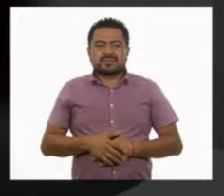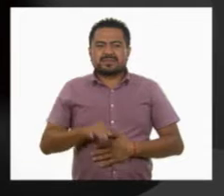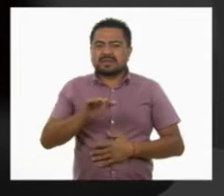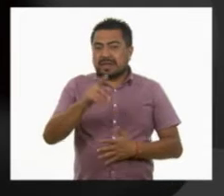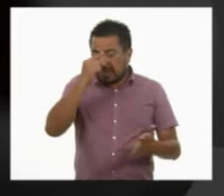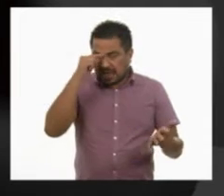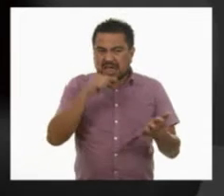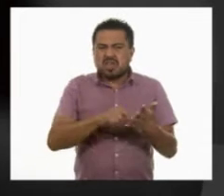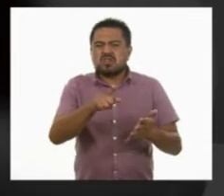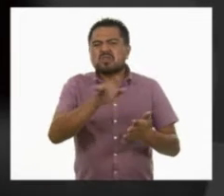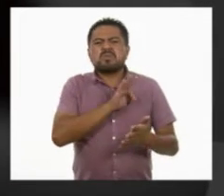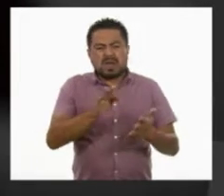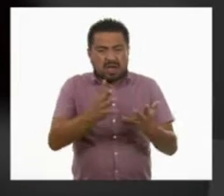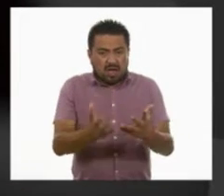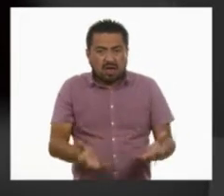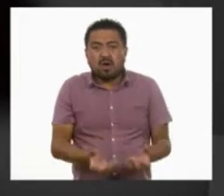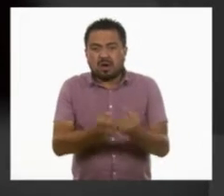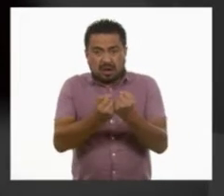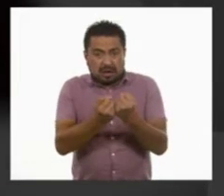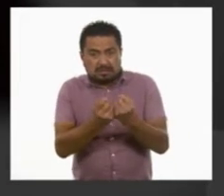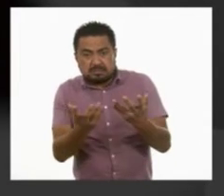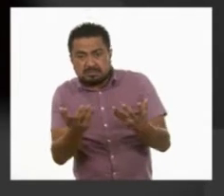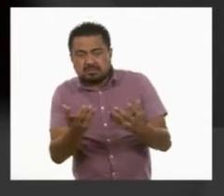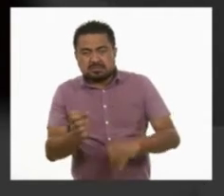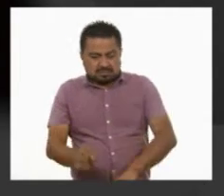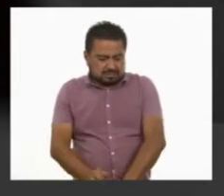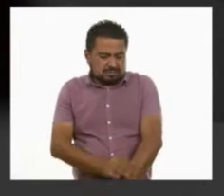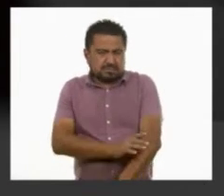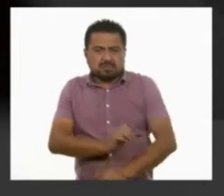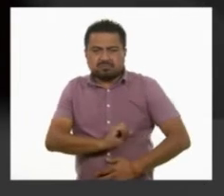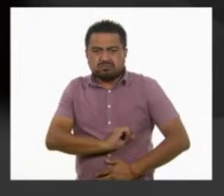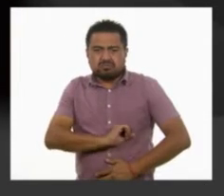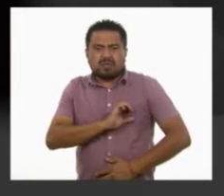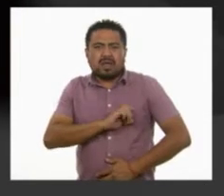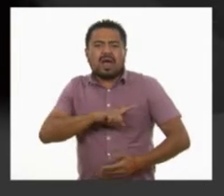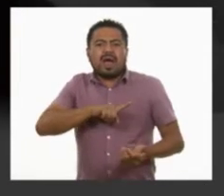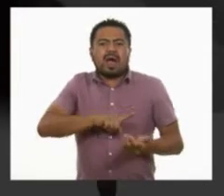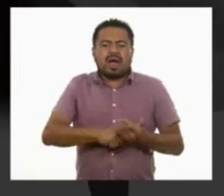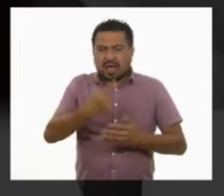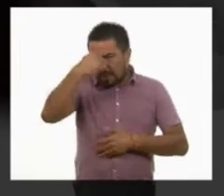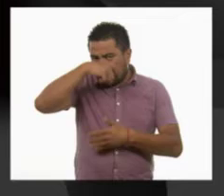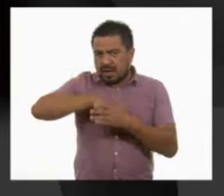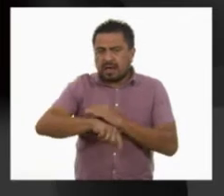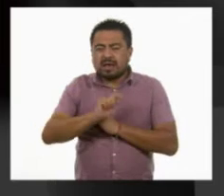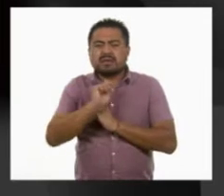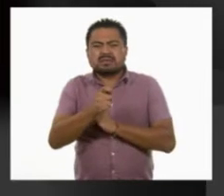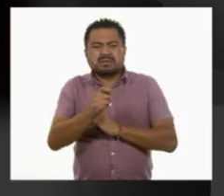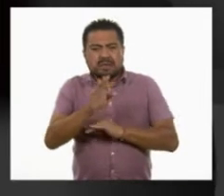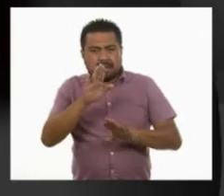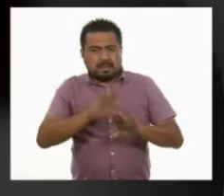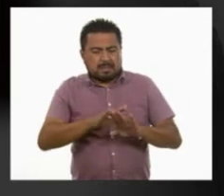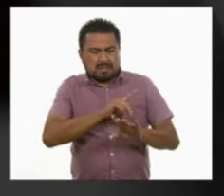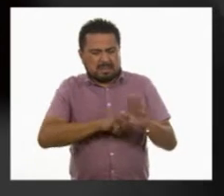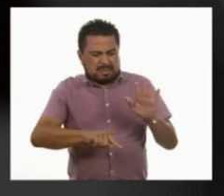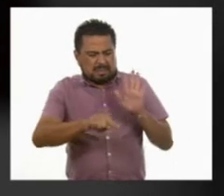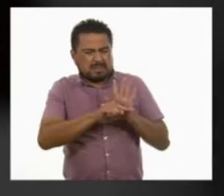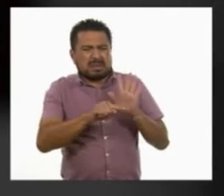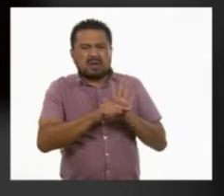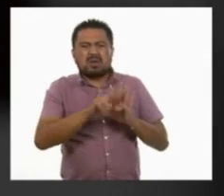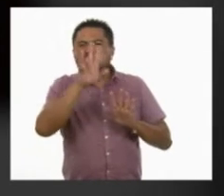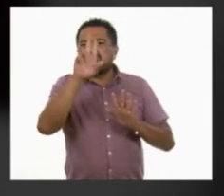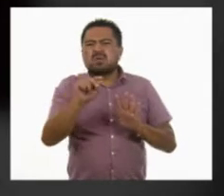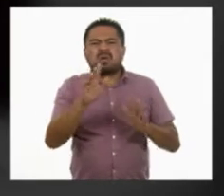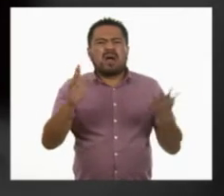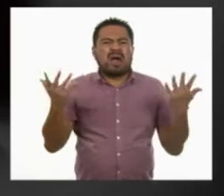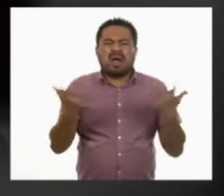Creías que lo ibas a lograr. Las emociones aflictivas y los pensamientos pesimistas no van a